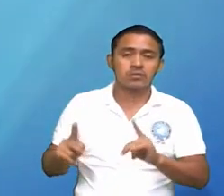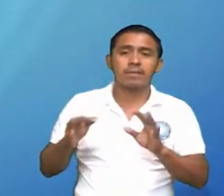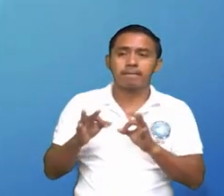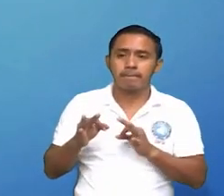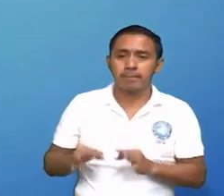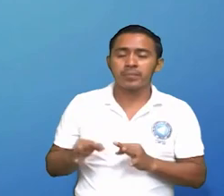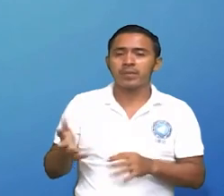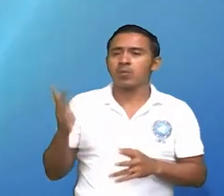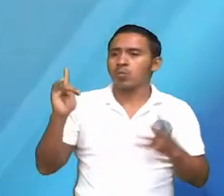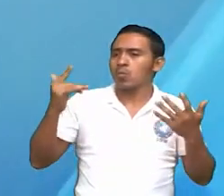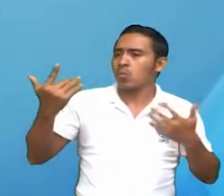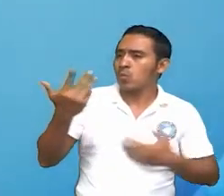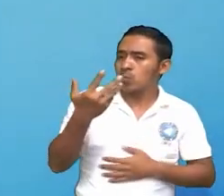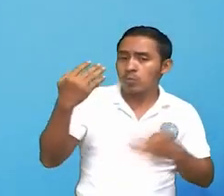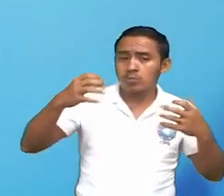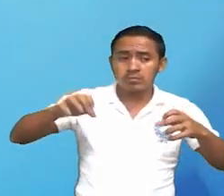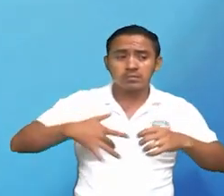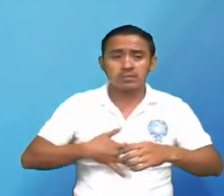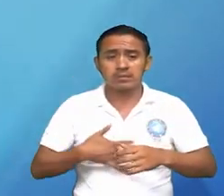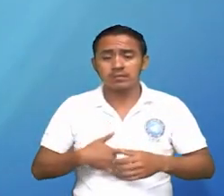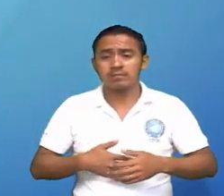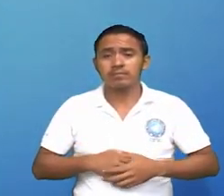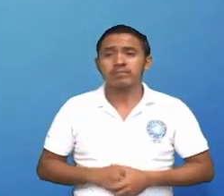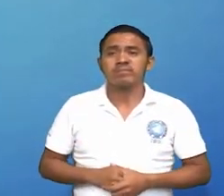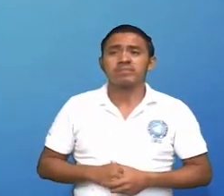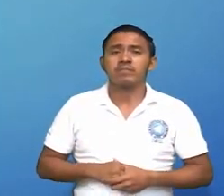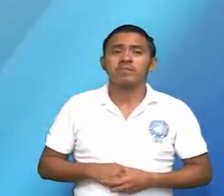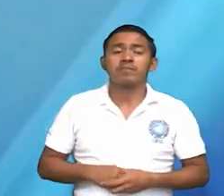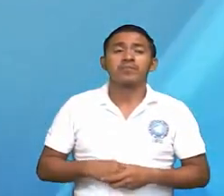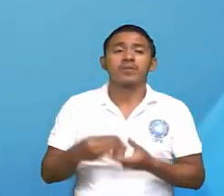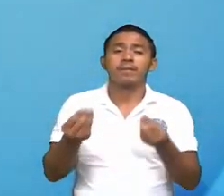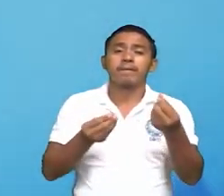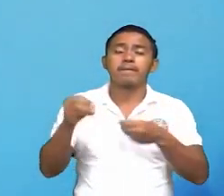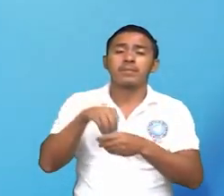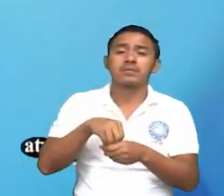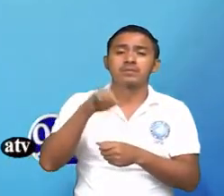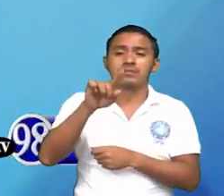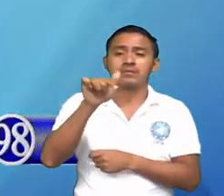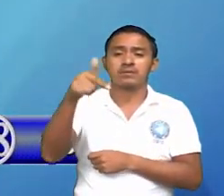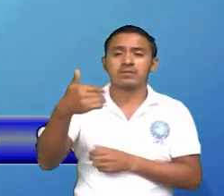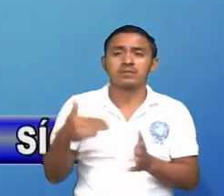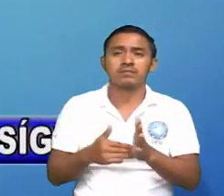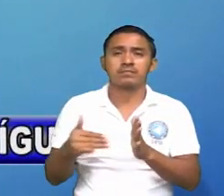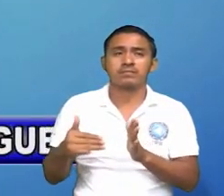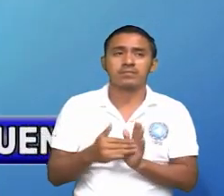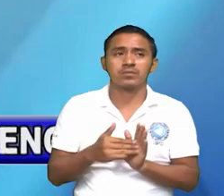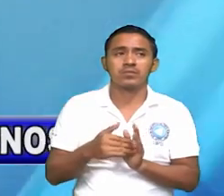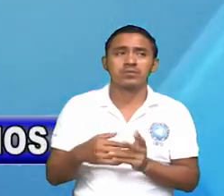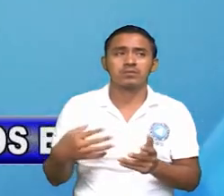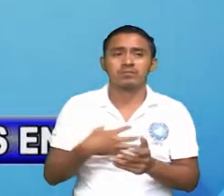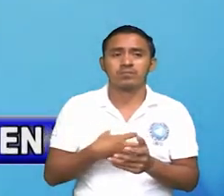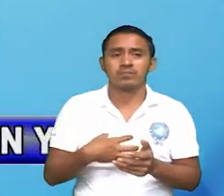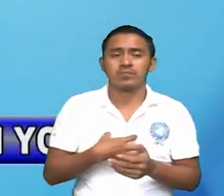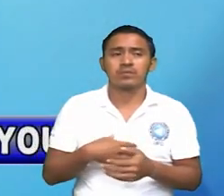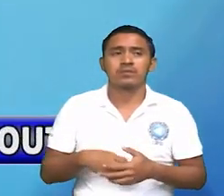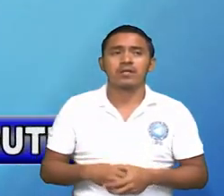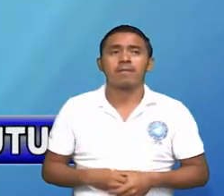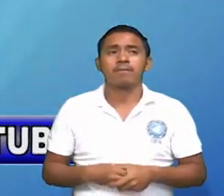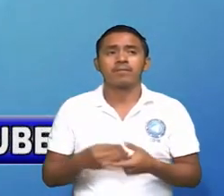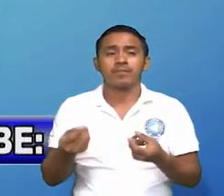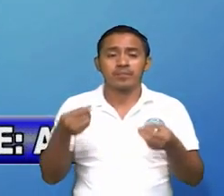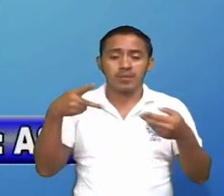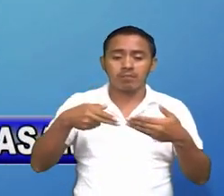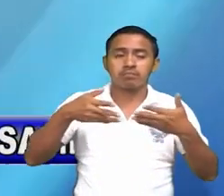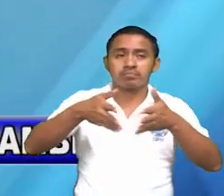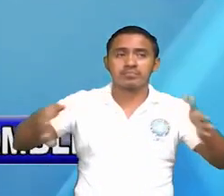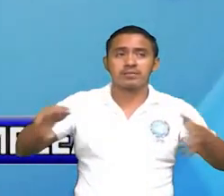medios necesarios, y la inversión es de 16 millones de córdobas. Va a estar siendo inaugurada